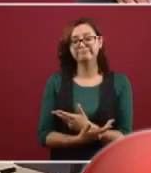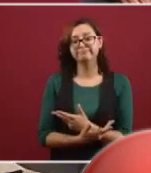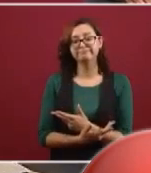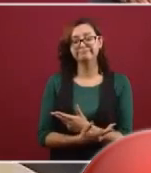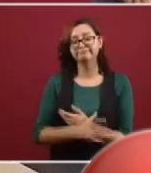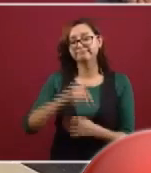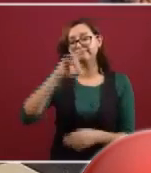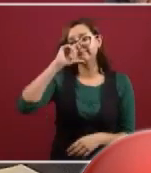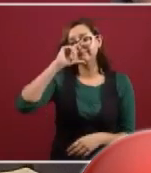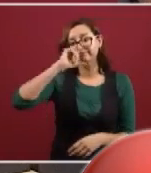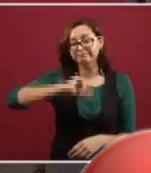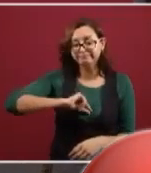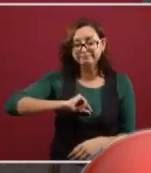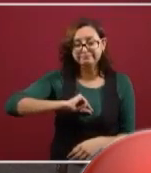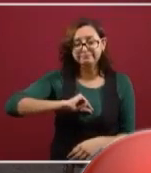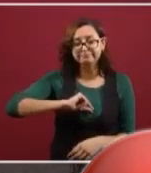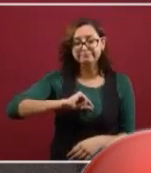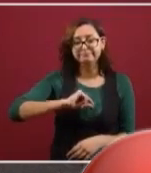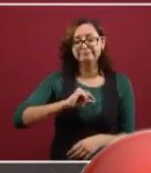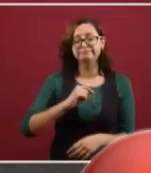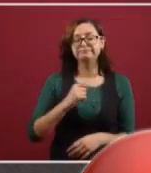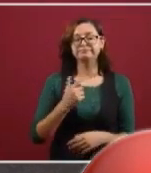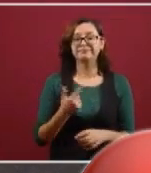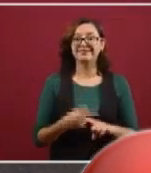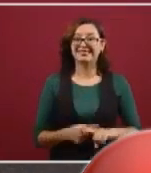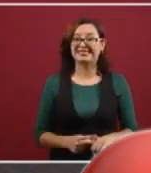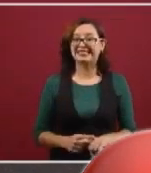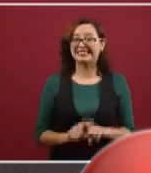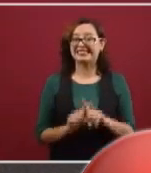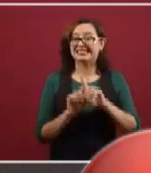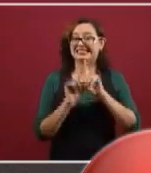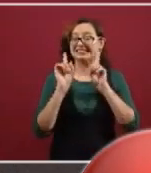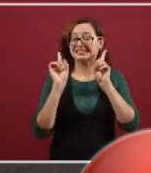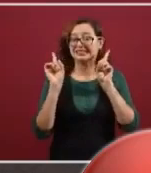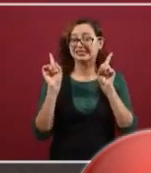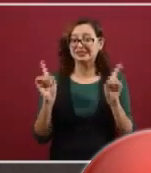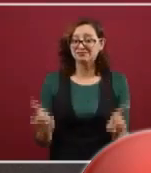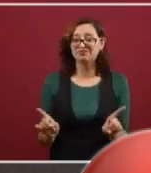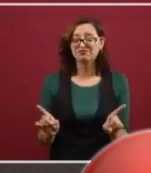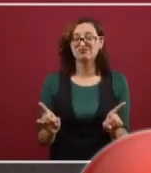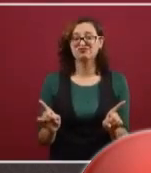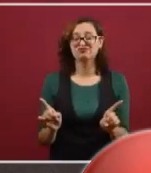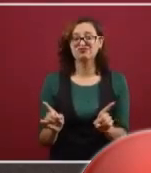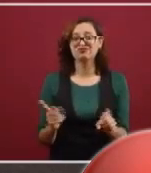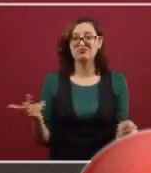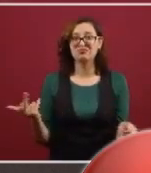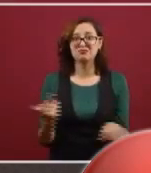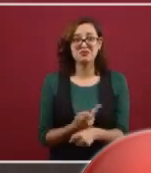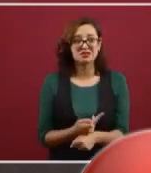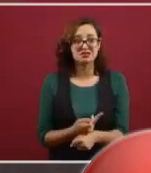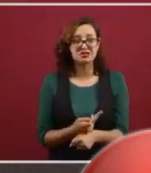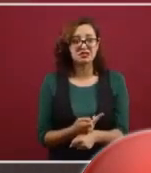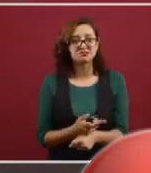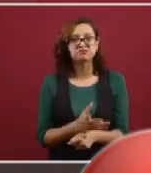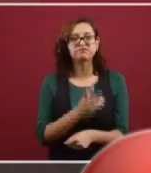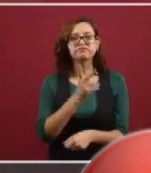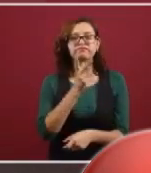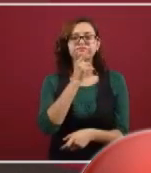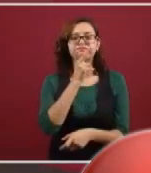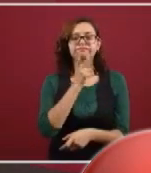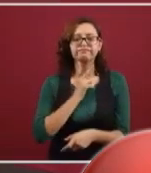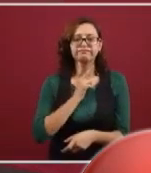se dio, al contrario, se cayó por